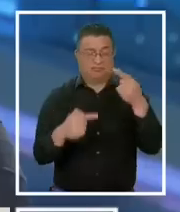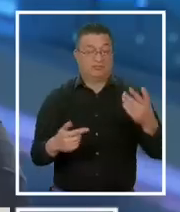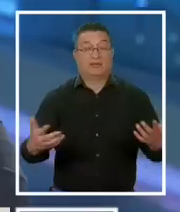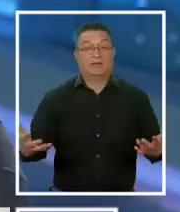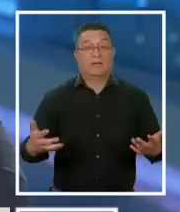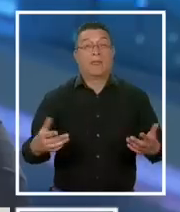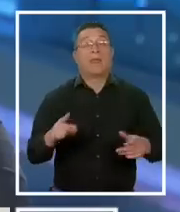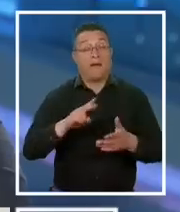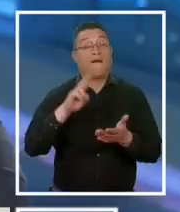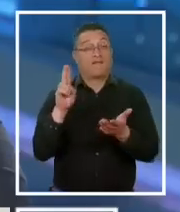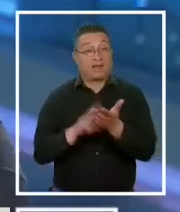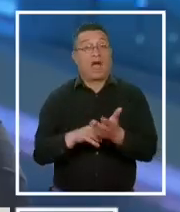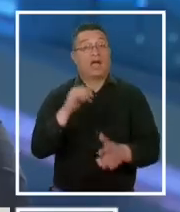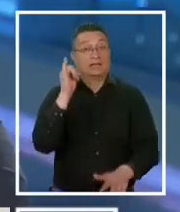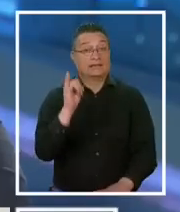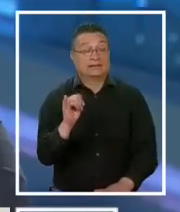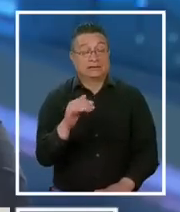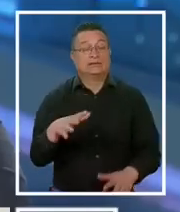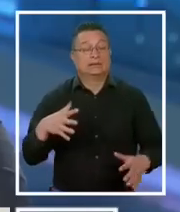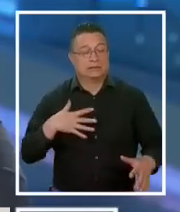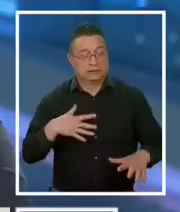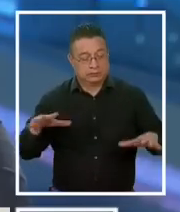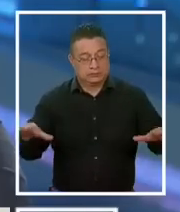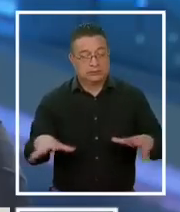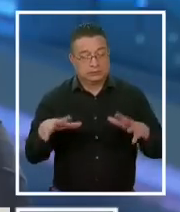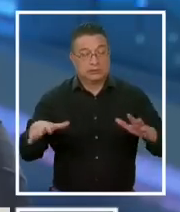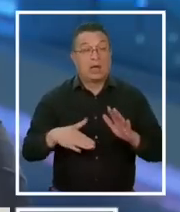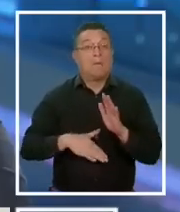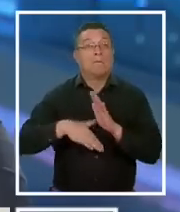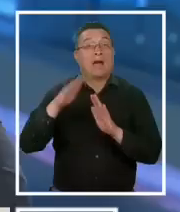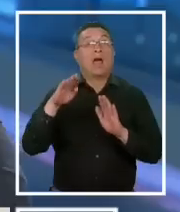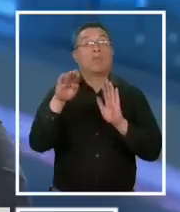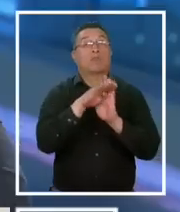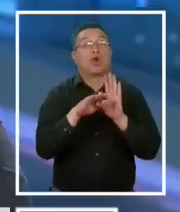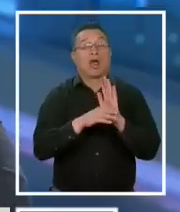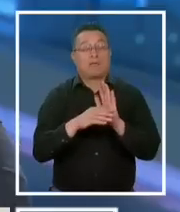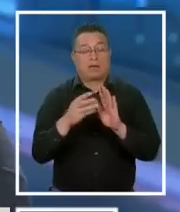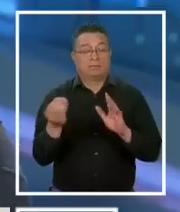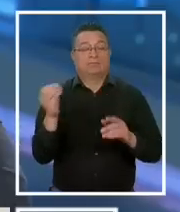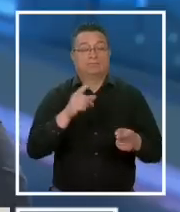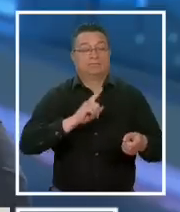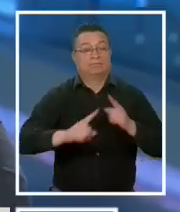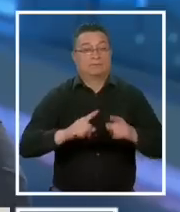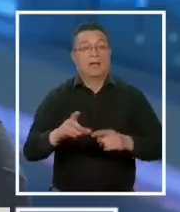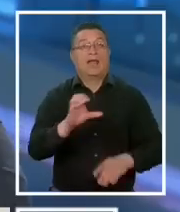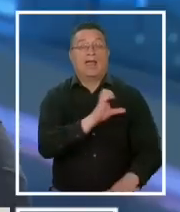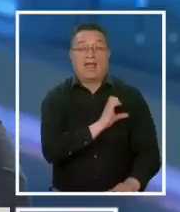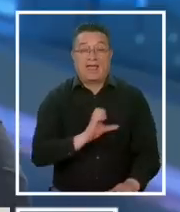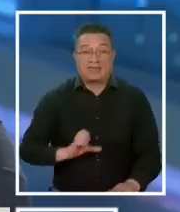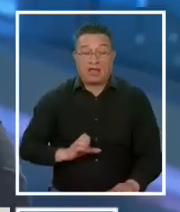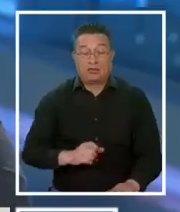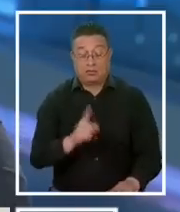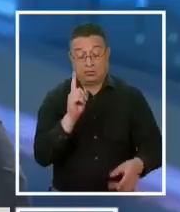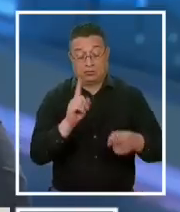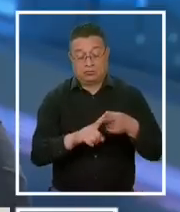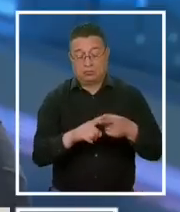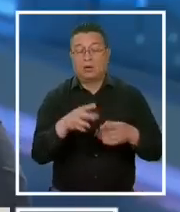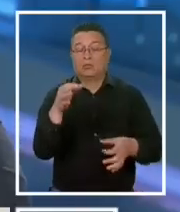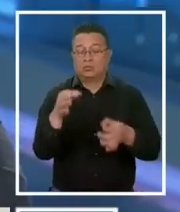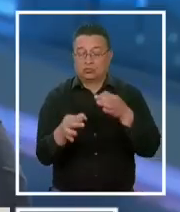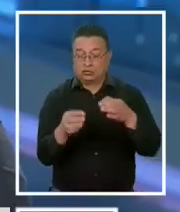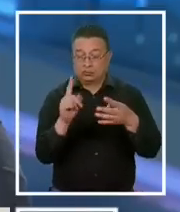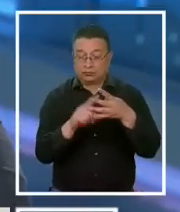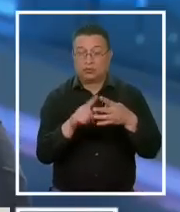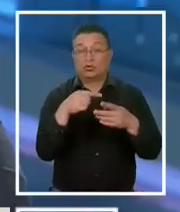punto de vista Es efectivo que lo que se pretende potenciar son programas administrados directamente desde el estado esa es un elemento de juicio